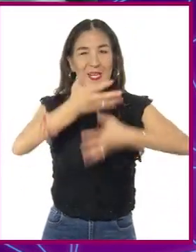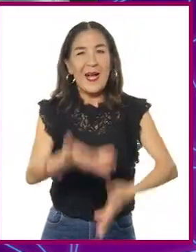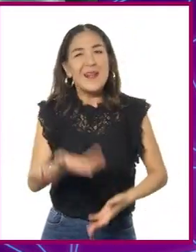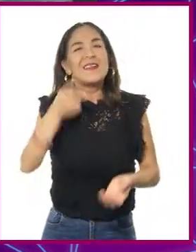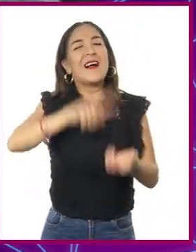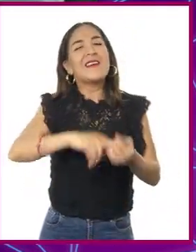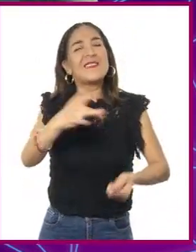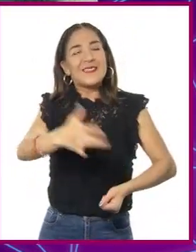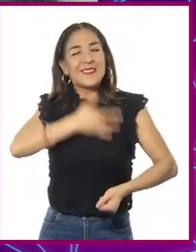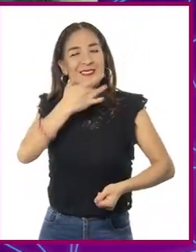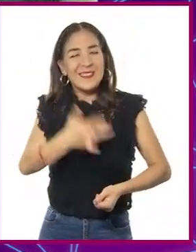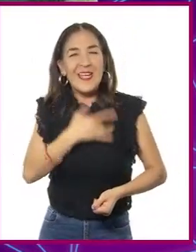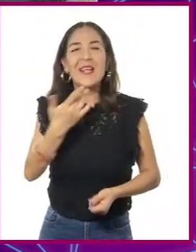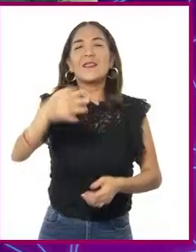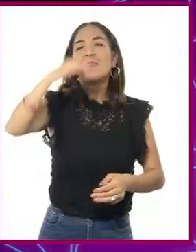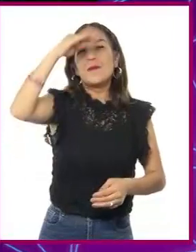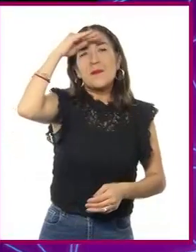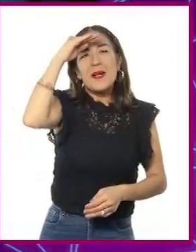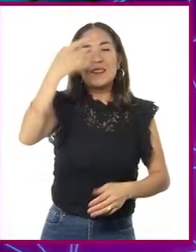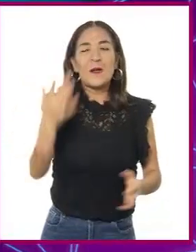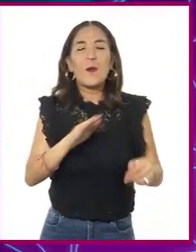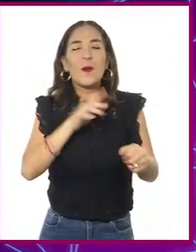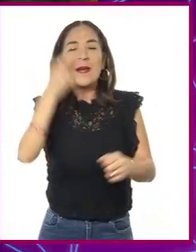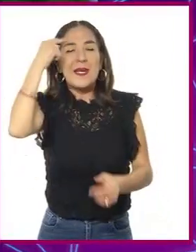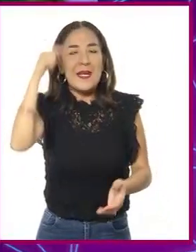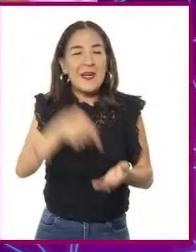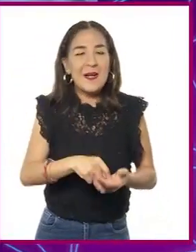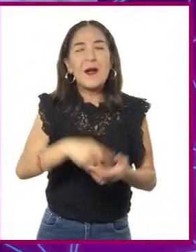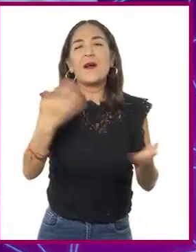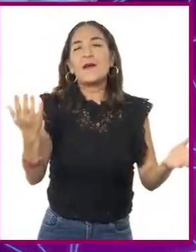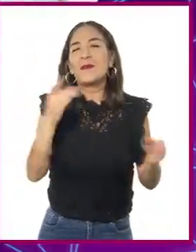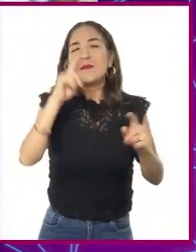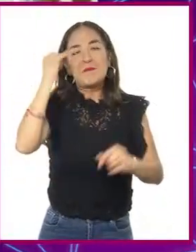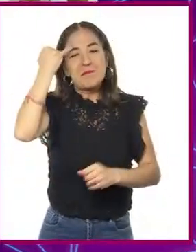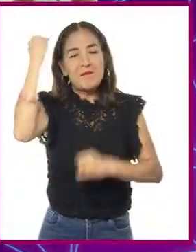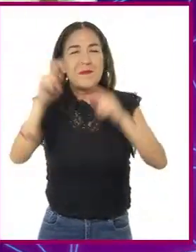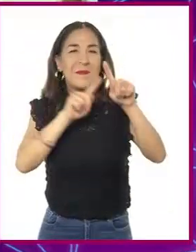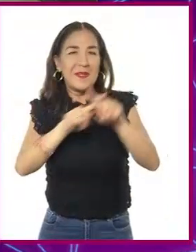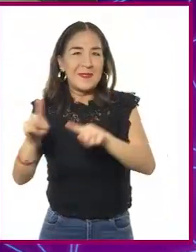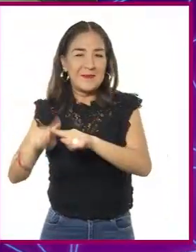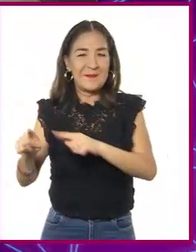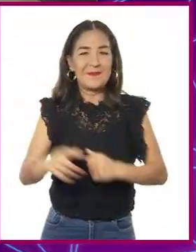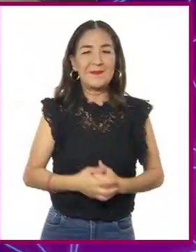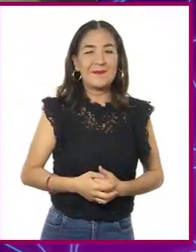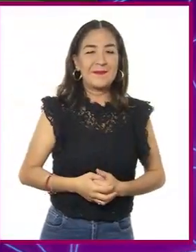sentimos, lo que pensamos, lo que creemos e imaginamos.